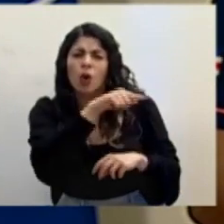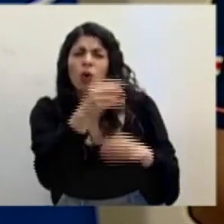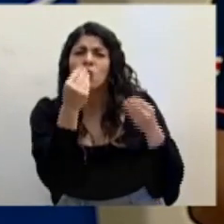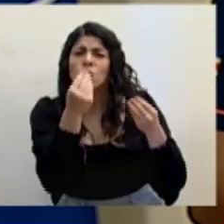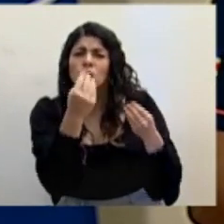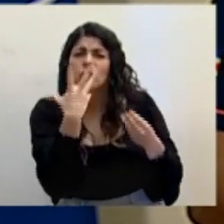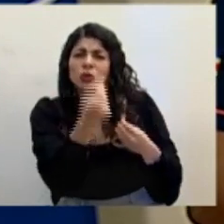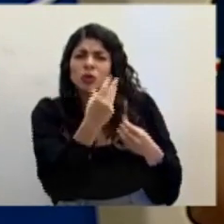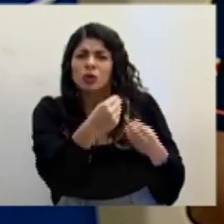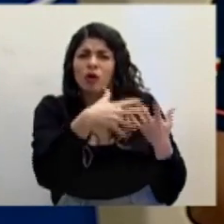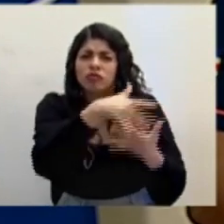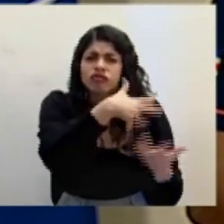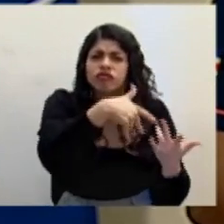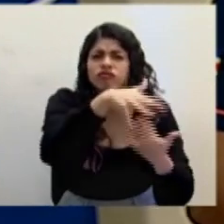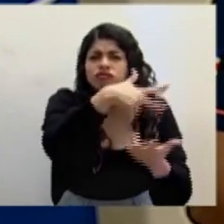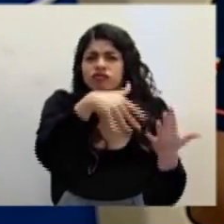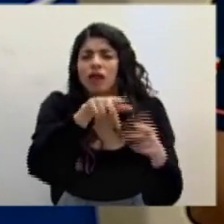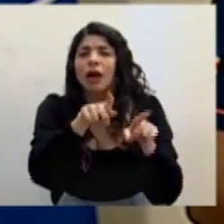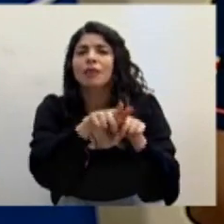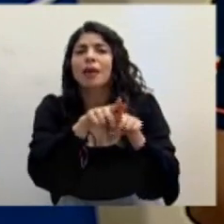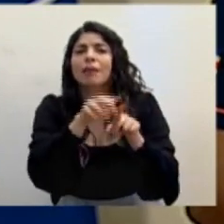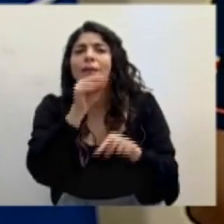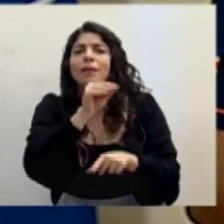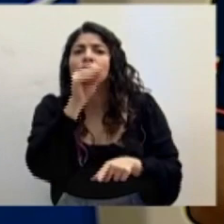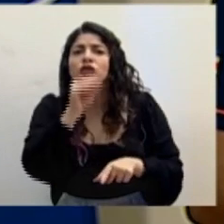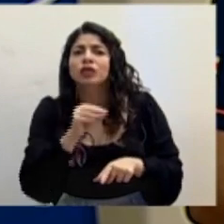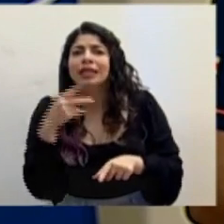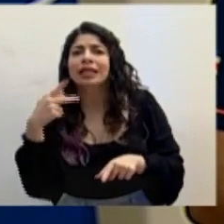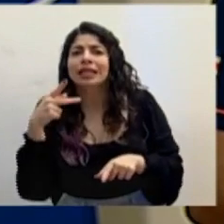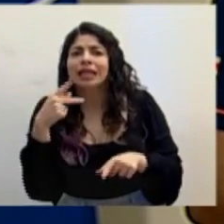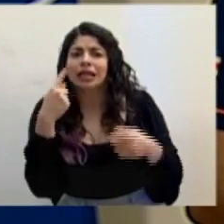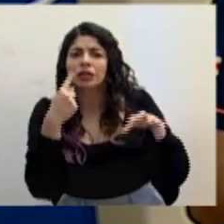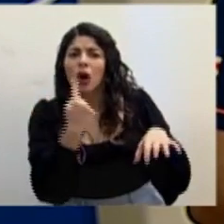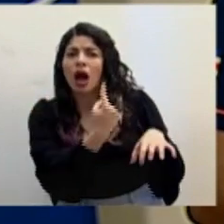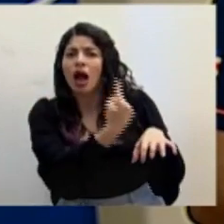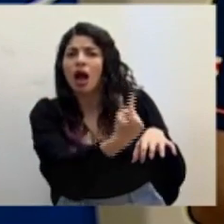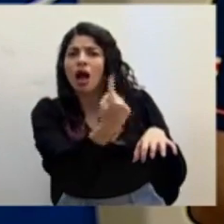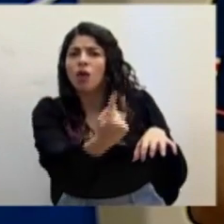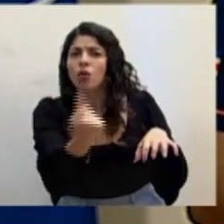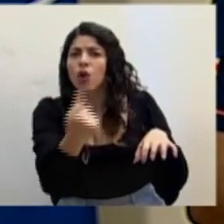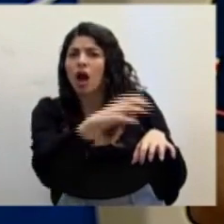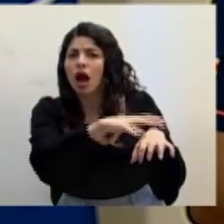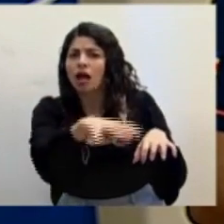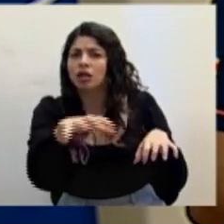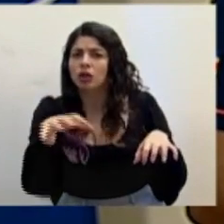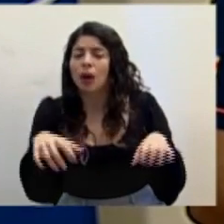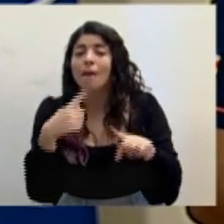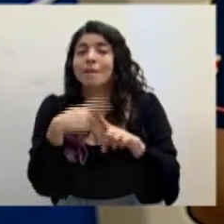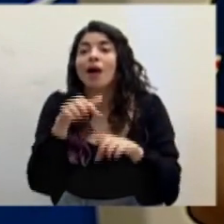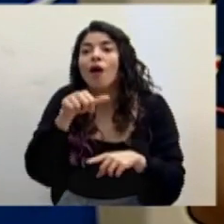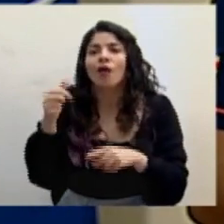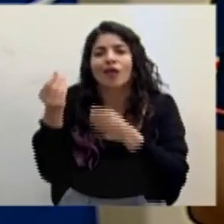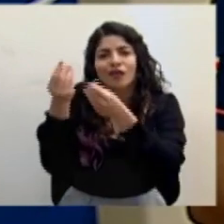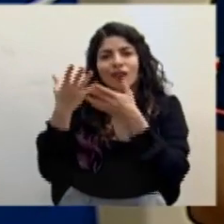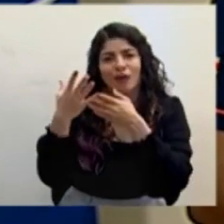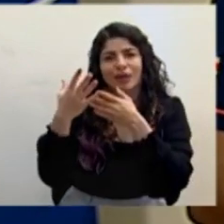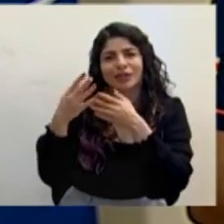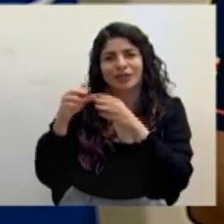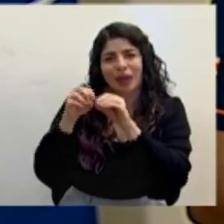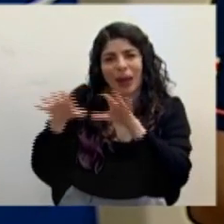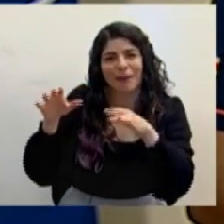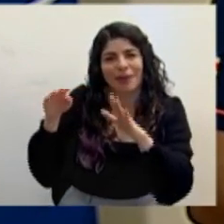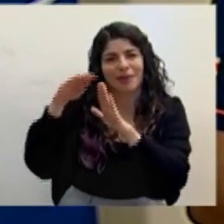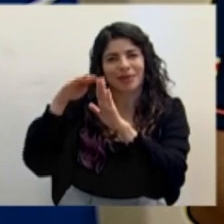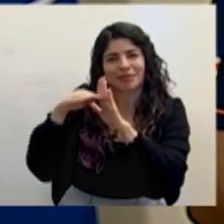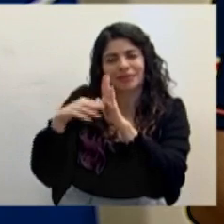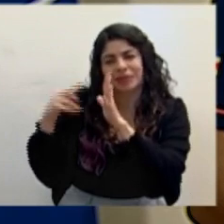asimismo los índices de riesgo cantonal y también los otros indicadores epidemiológicos que forman parte de la evaluación